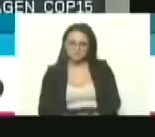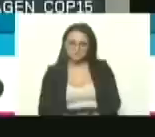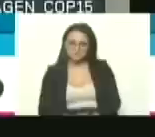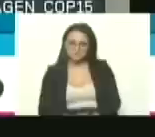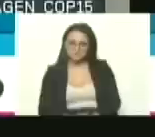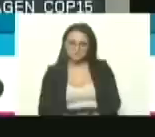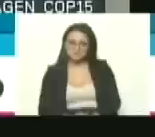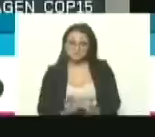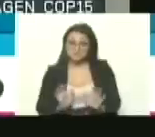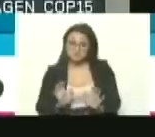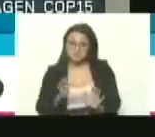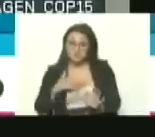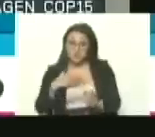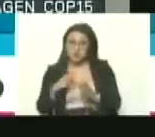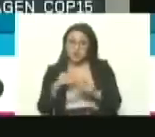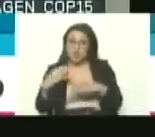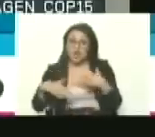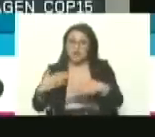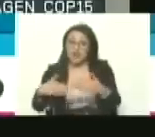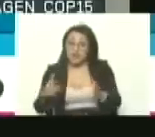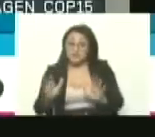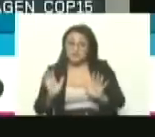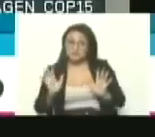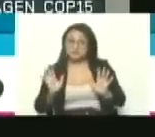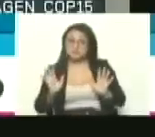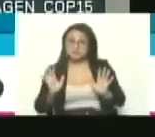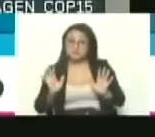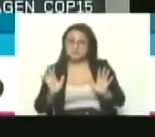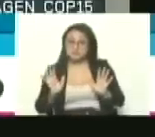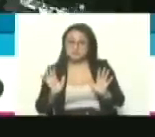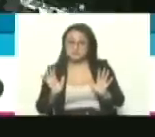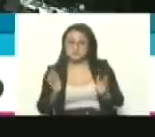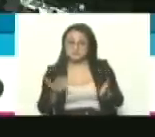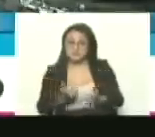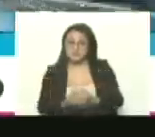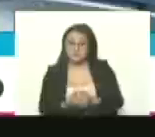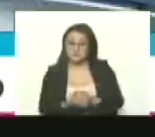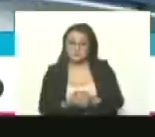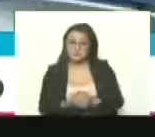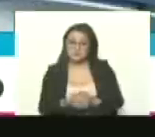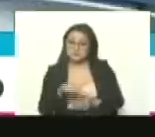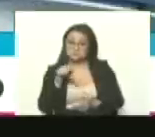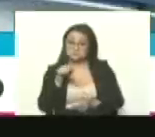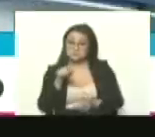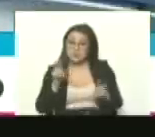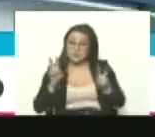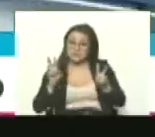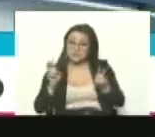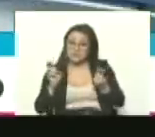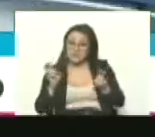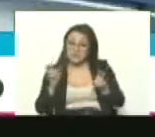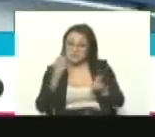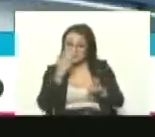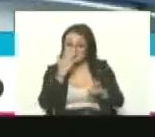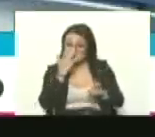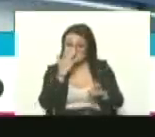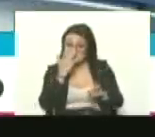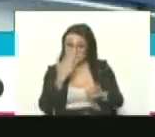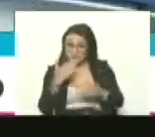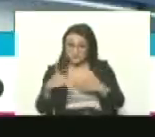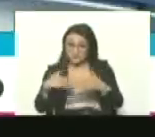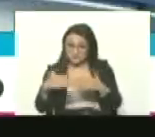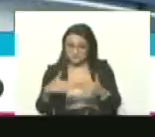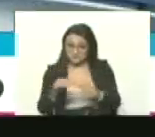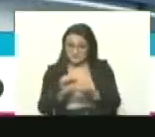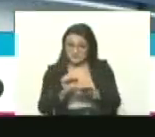¿Quiere decir que todo esto se adelantó? Sí, son escenarios. Hablar de haberse adelantado, el